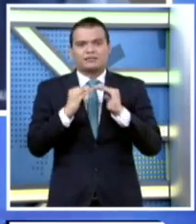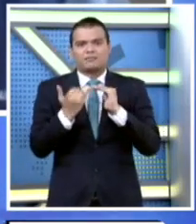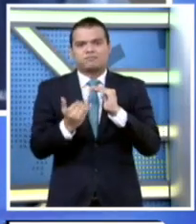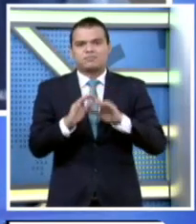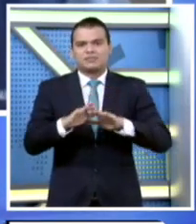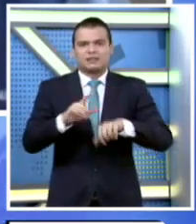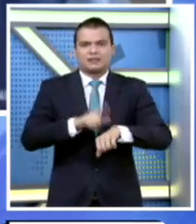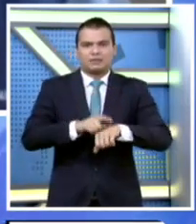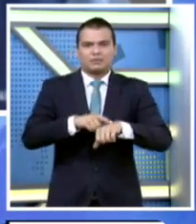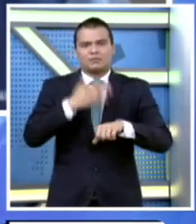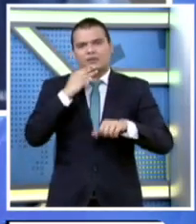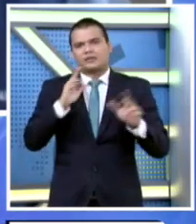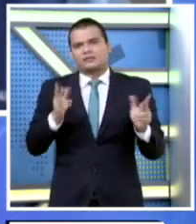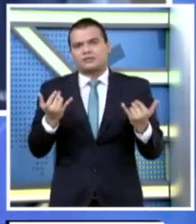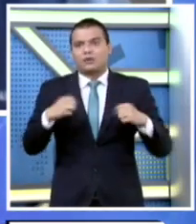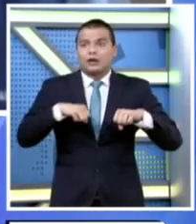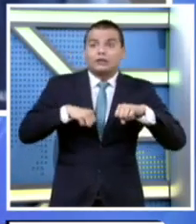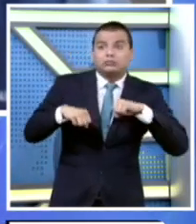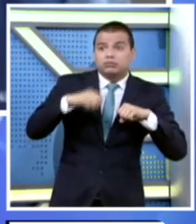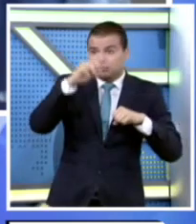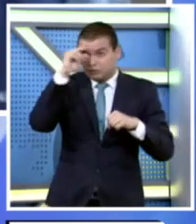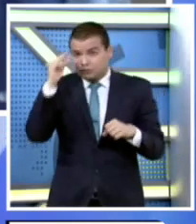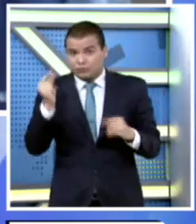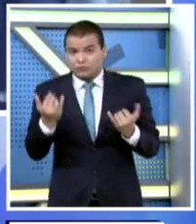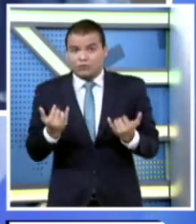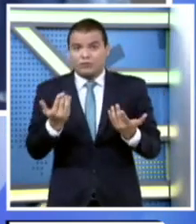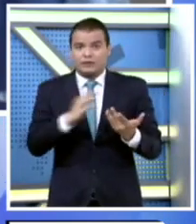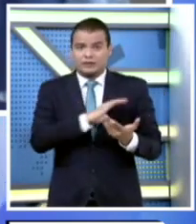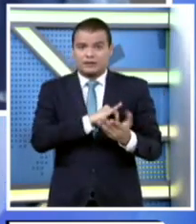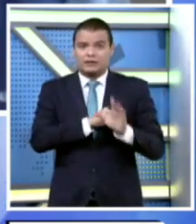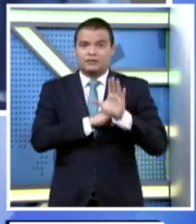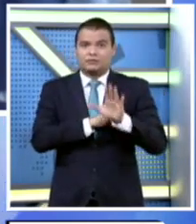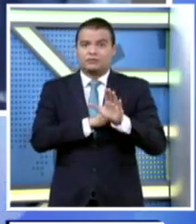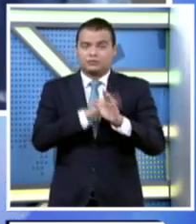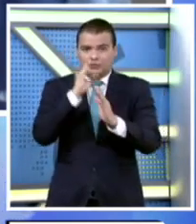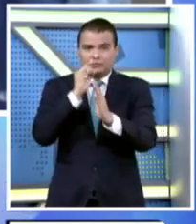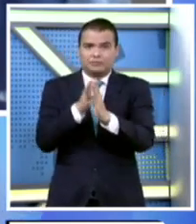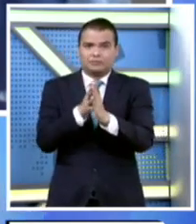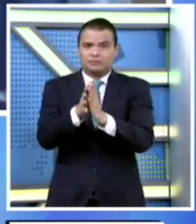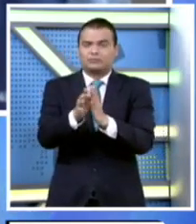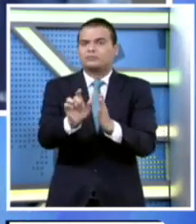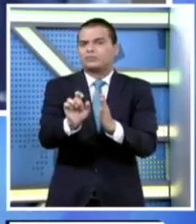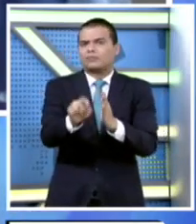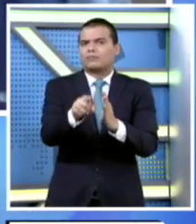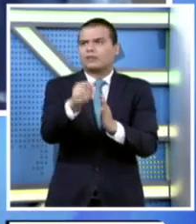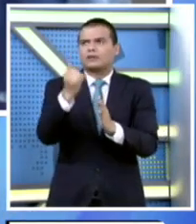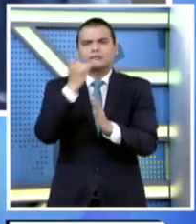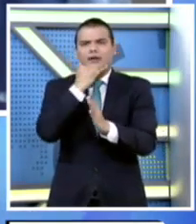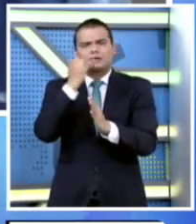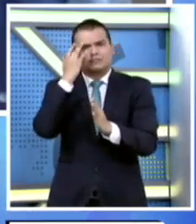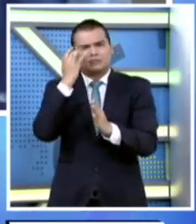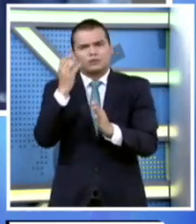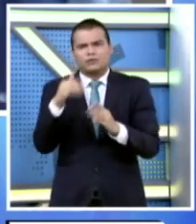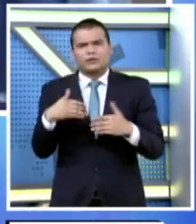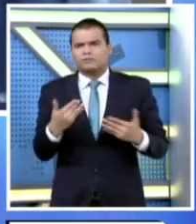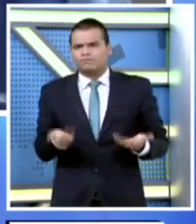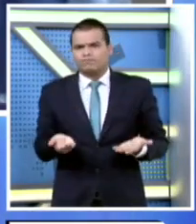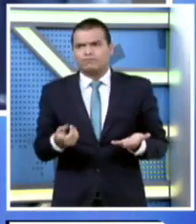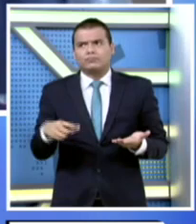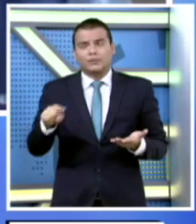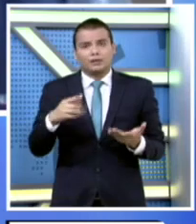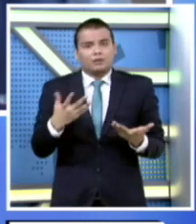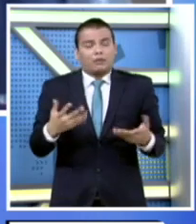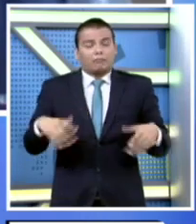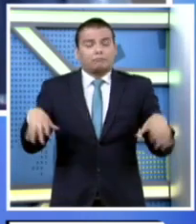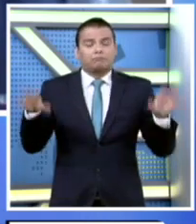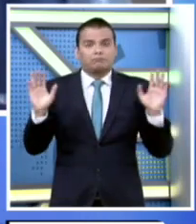pausa de todo el trabajo que tiene y de adelante en estos momentos en la ciudad. Alcalde, ¿a qué atribuye usted este tipo de comportamientos tan